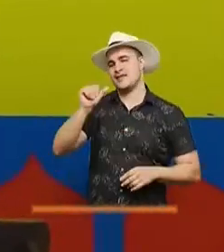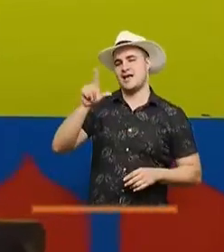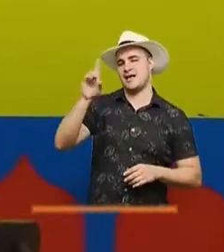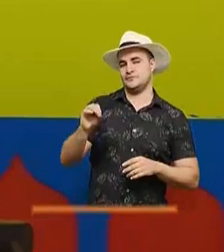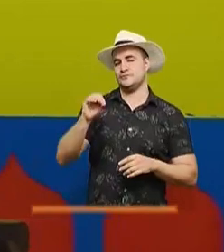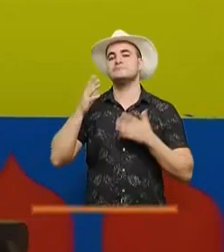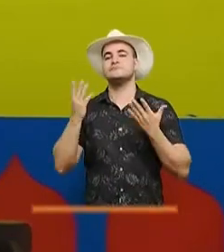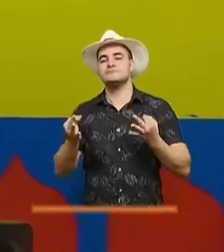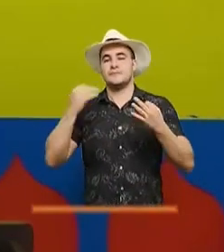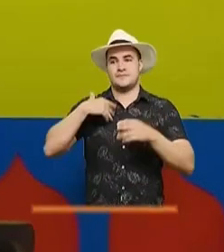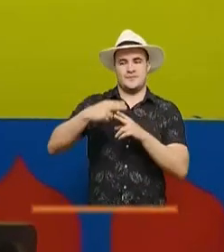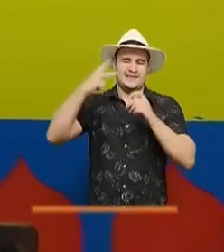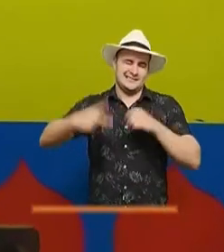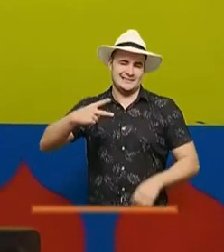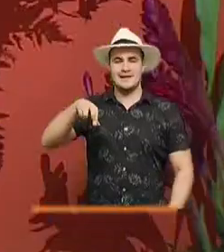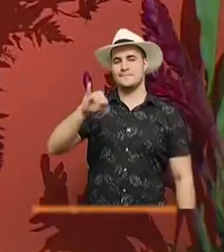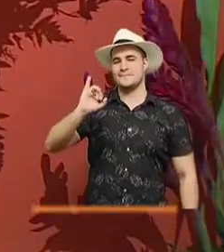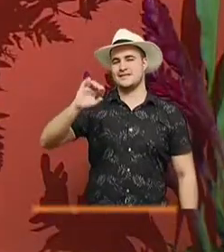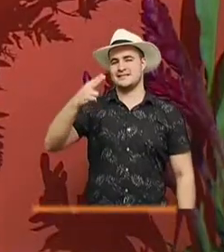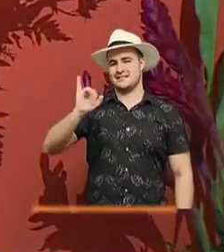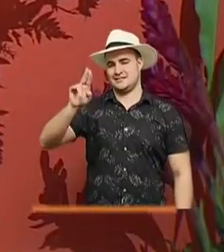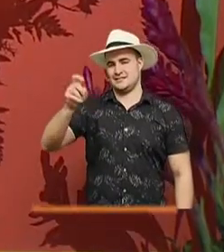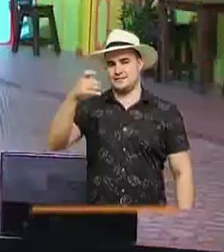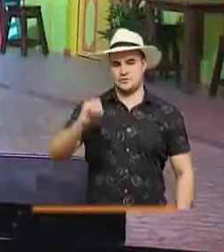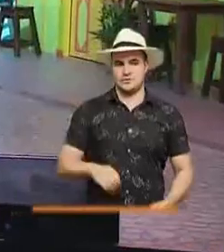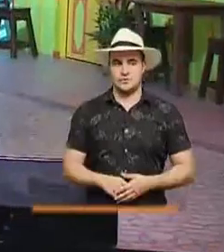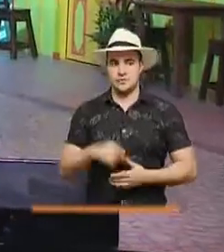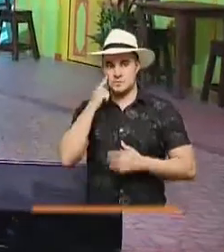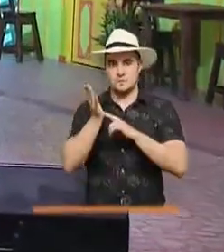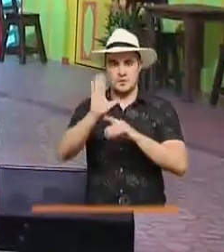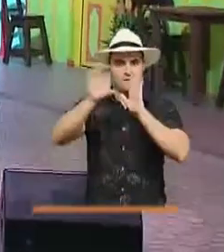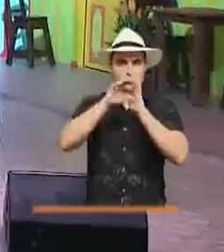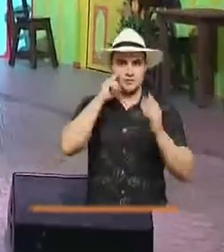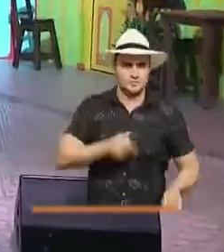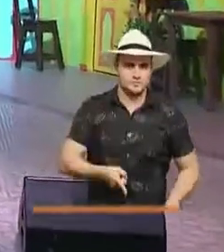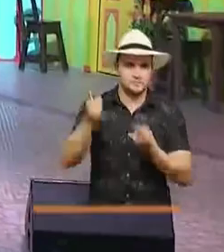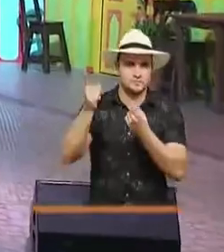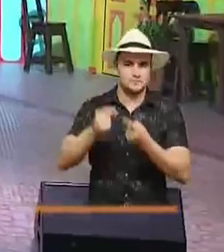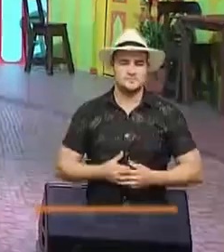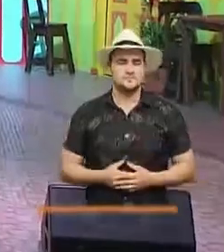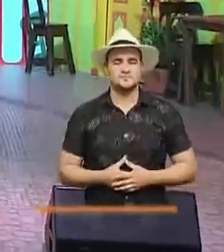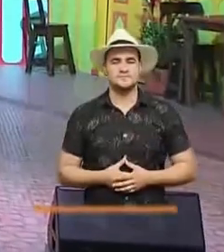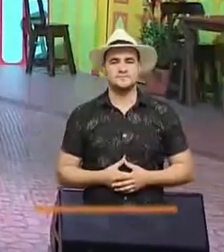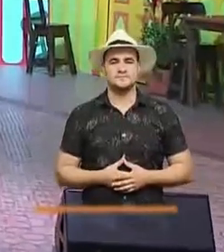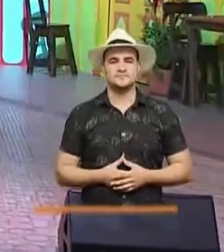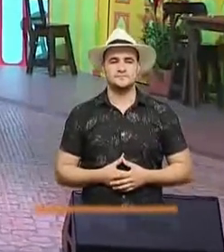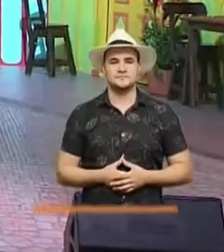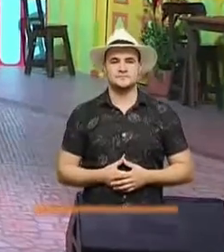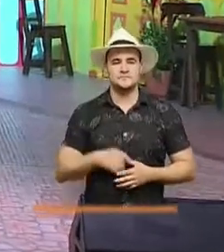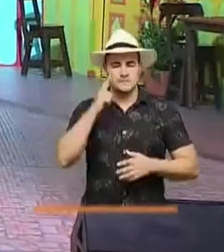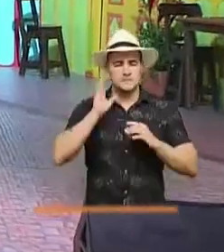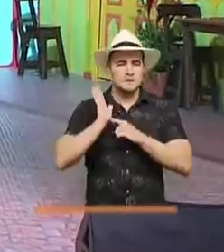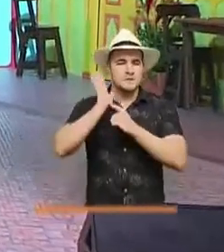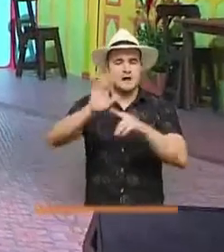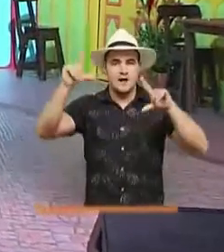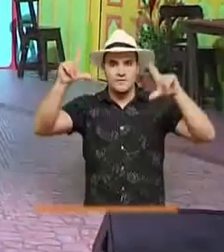Granada, Antioquia, Pichingo. Ahí en sus pantallas va a aparecer entonces la imagen. Vamos a proyectar la imagen